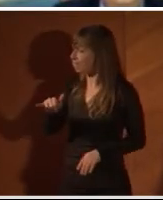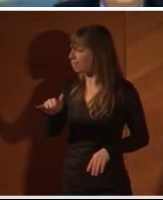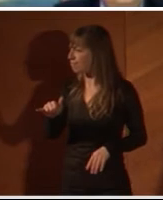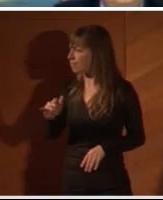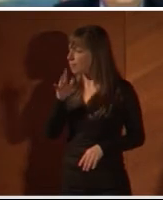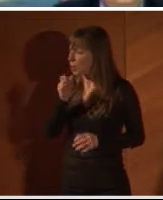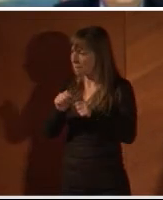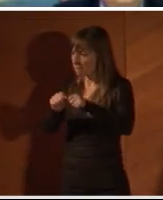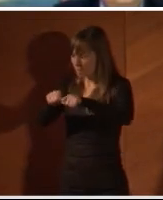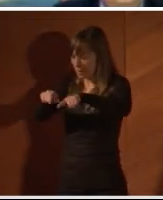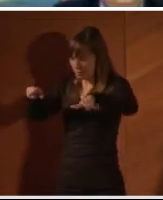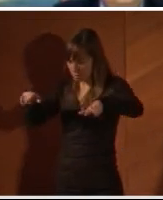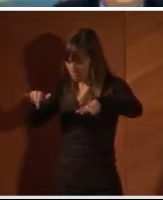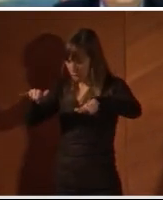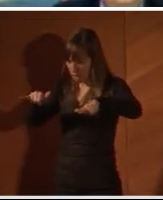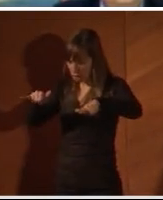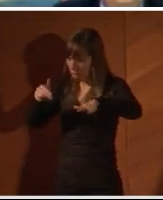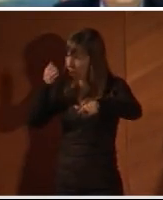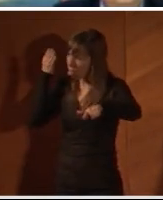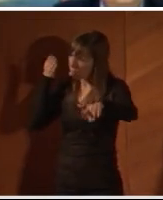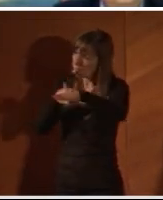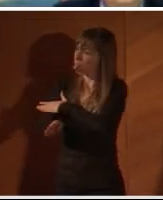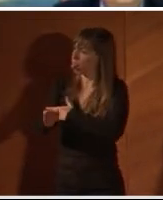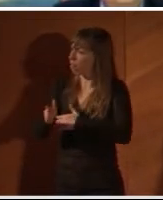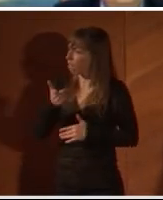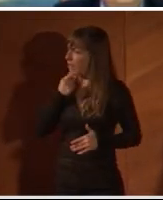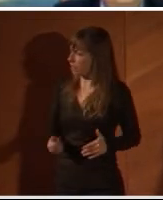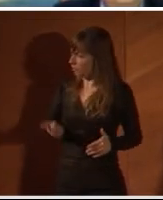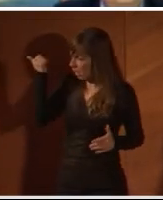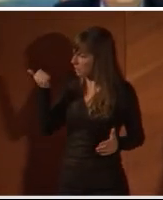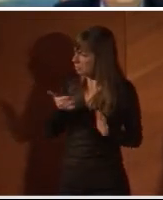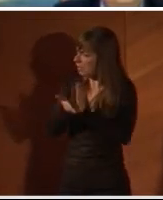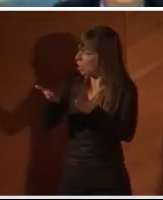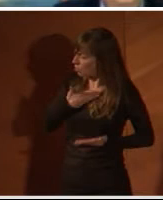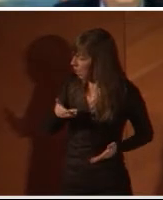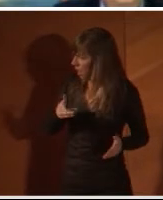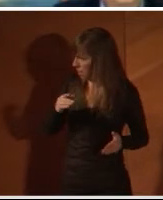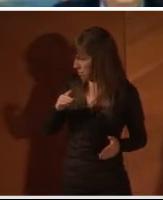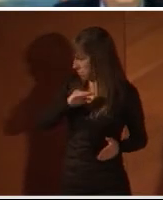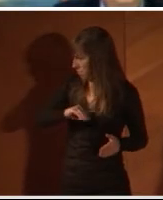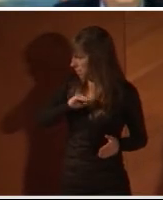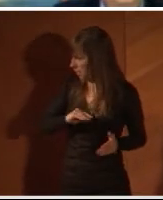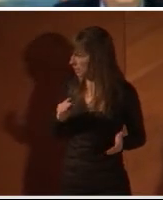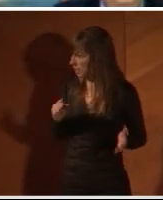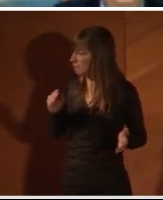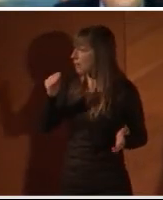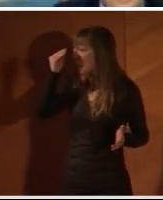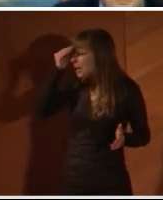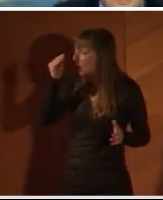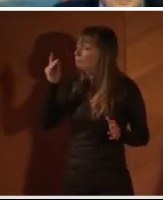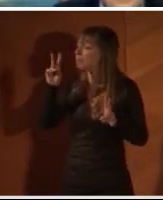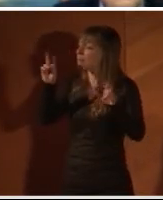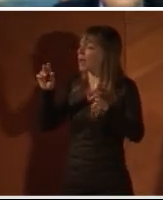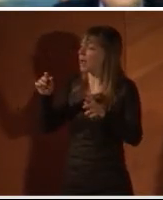esta plataforma creo que nos servirán de gran ayuda. Creo que hemos de incorporar la perspectiva de género